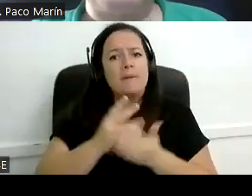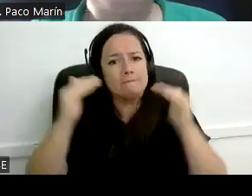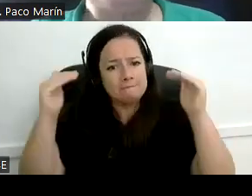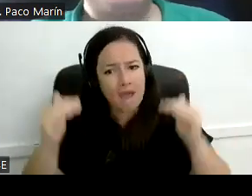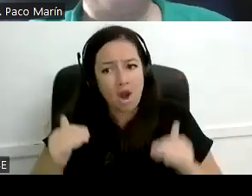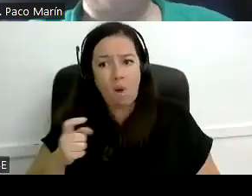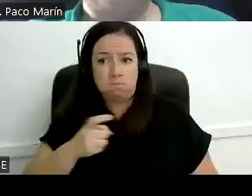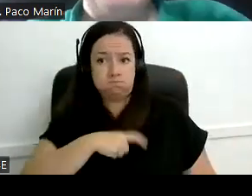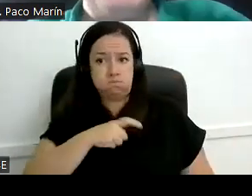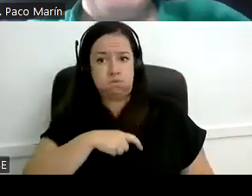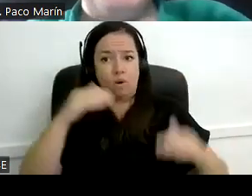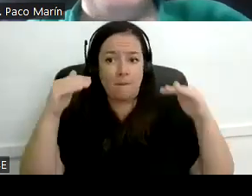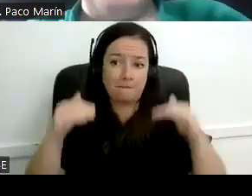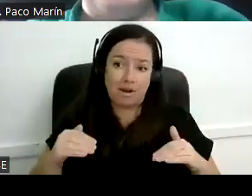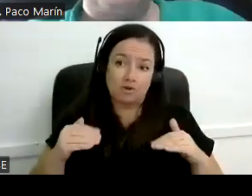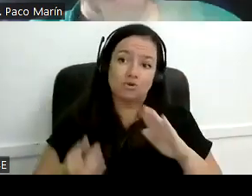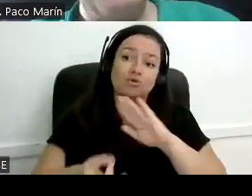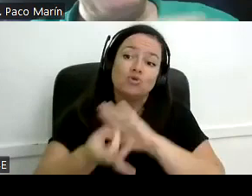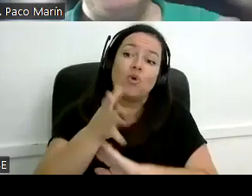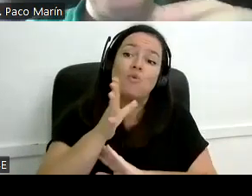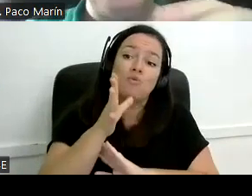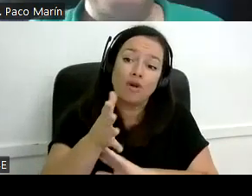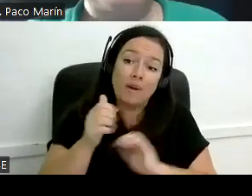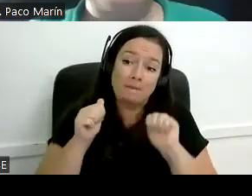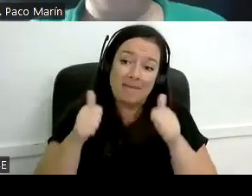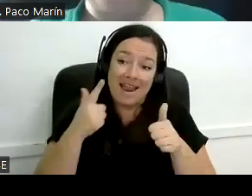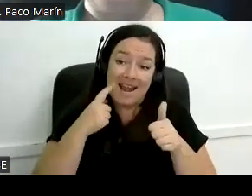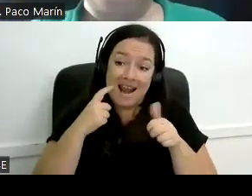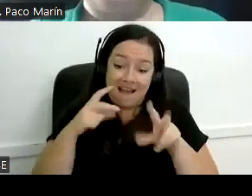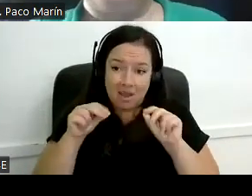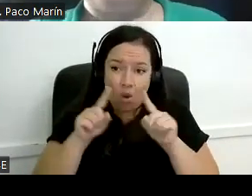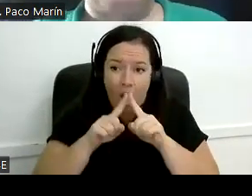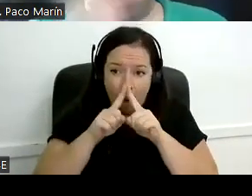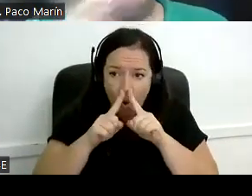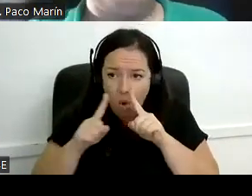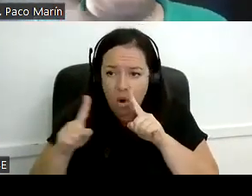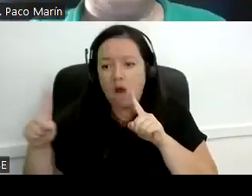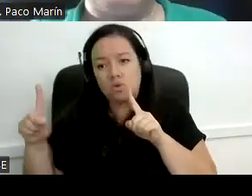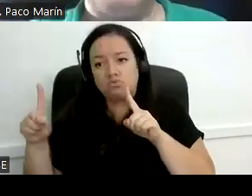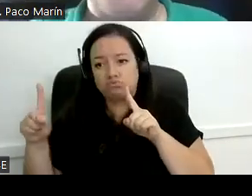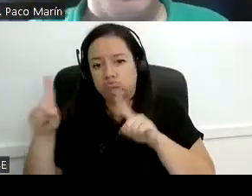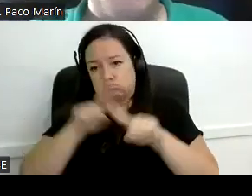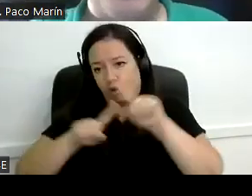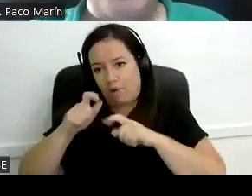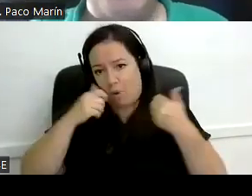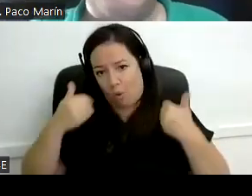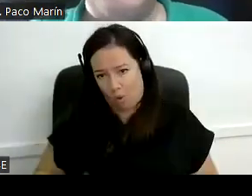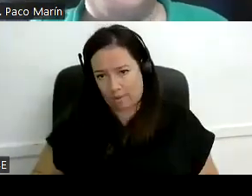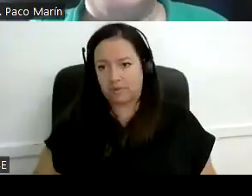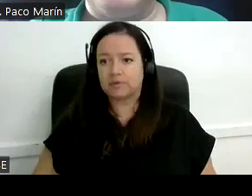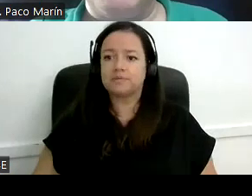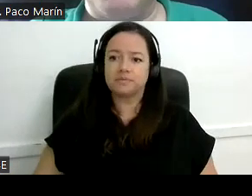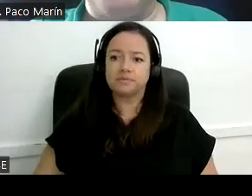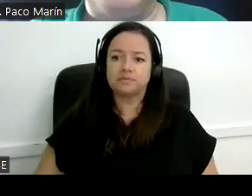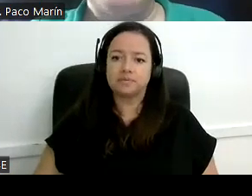por ejemplo, que aparecen en los primeros meses o incluso el primer año después de la última menstruación, en el periodo